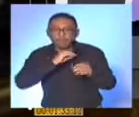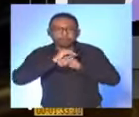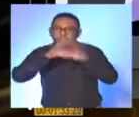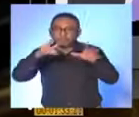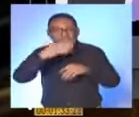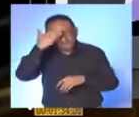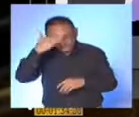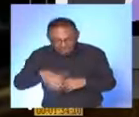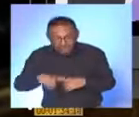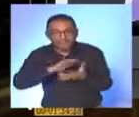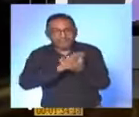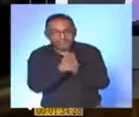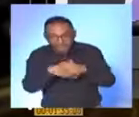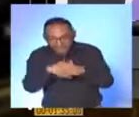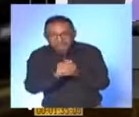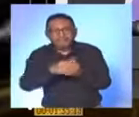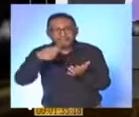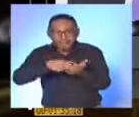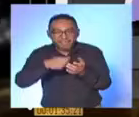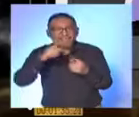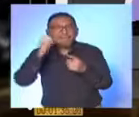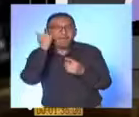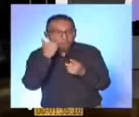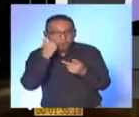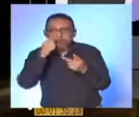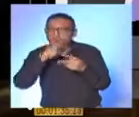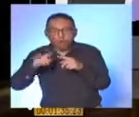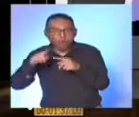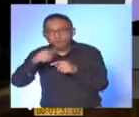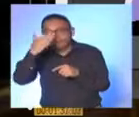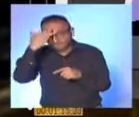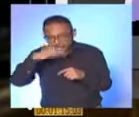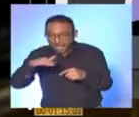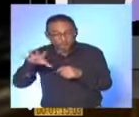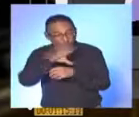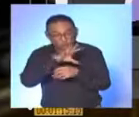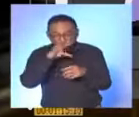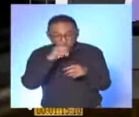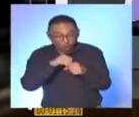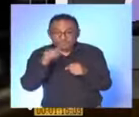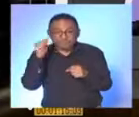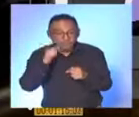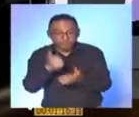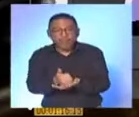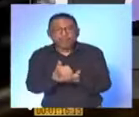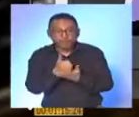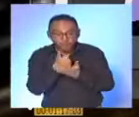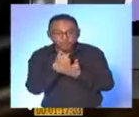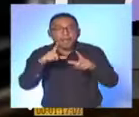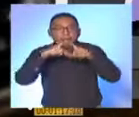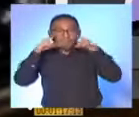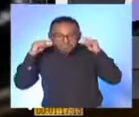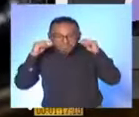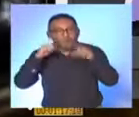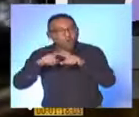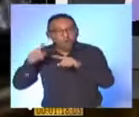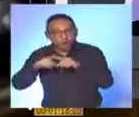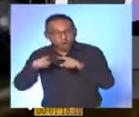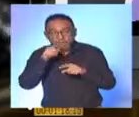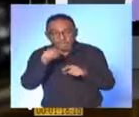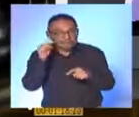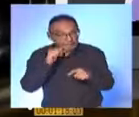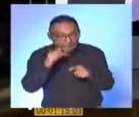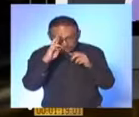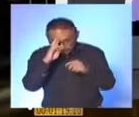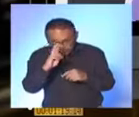sistema, muy promovidas por ustedes responsablemente, que nos ayudan a centrarnos donde estamos. Es un